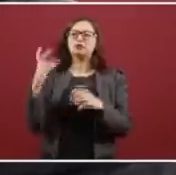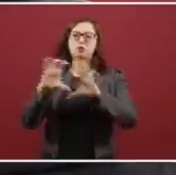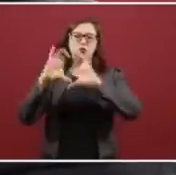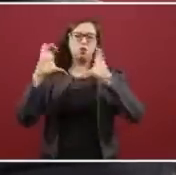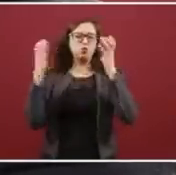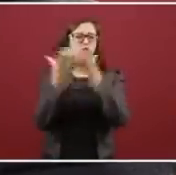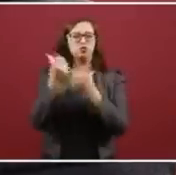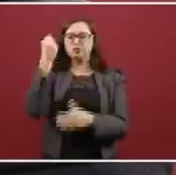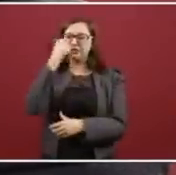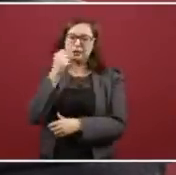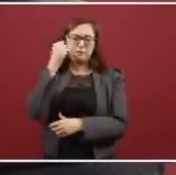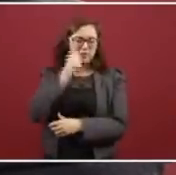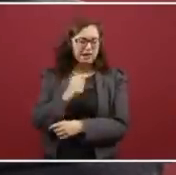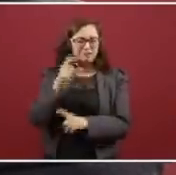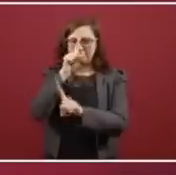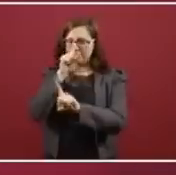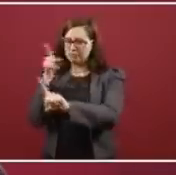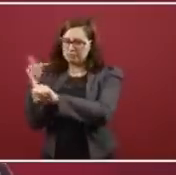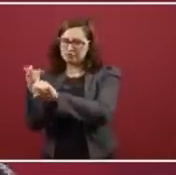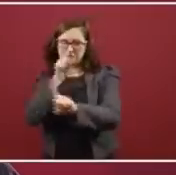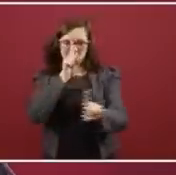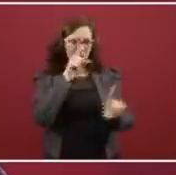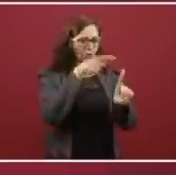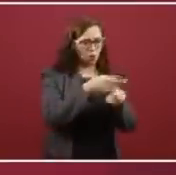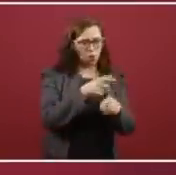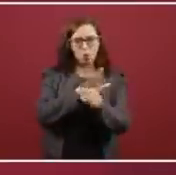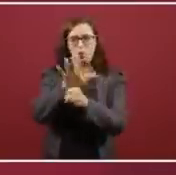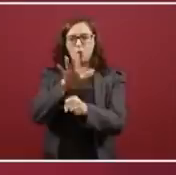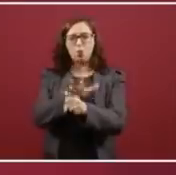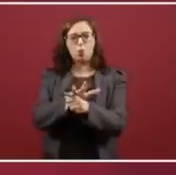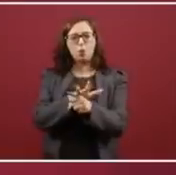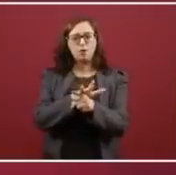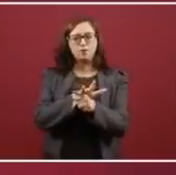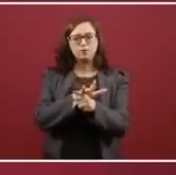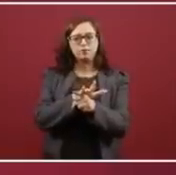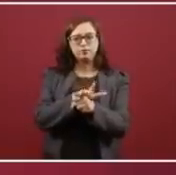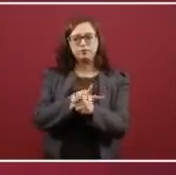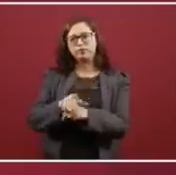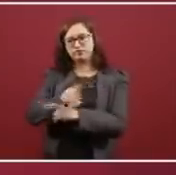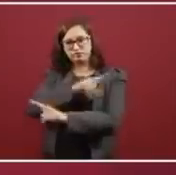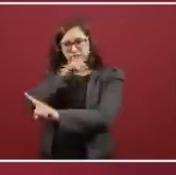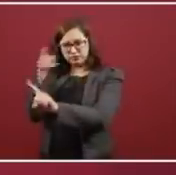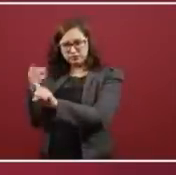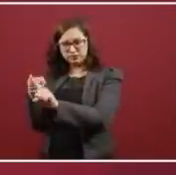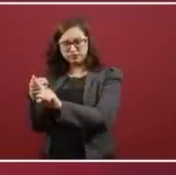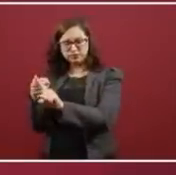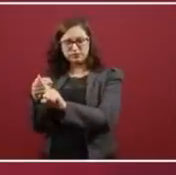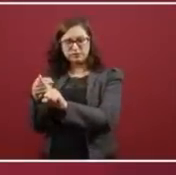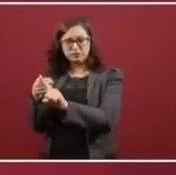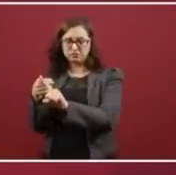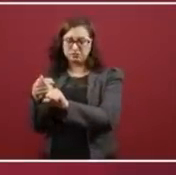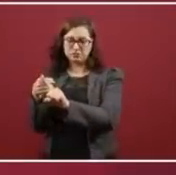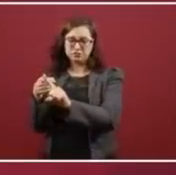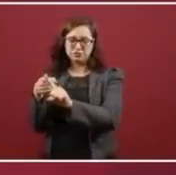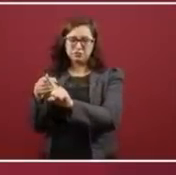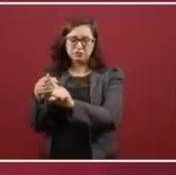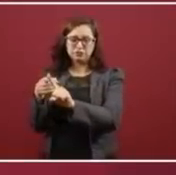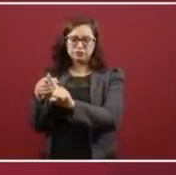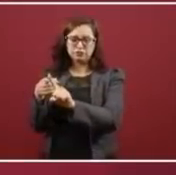mundo son la corriente liberal